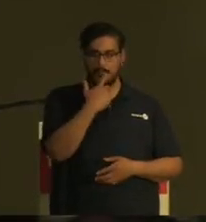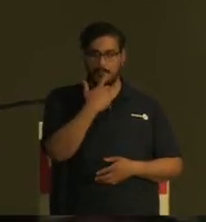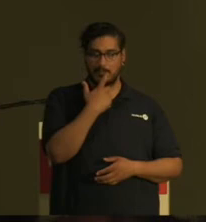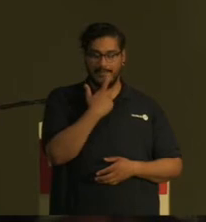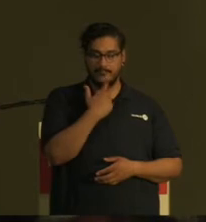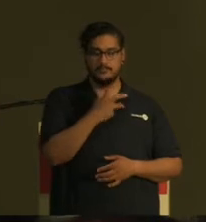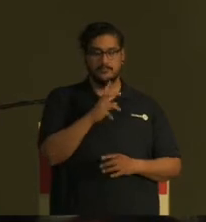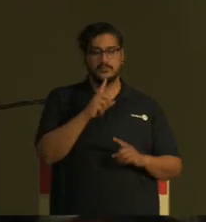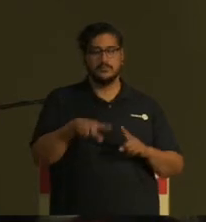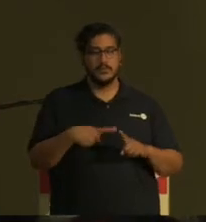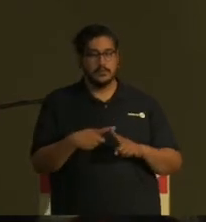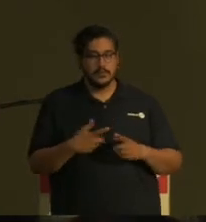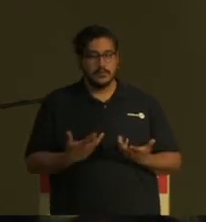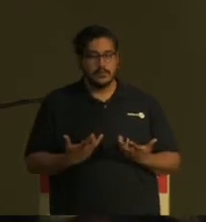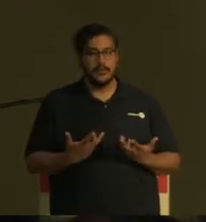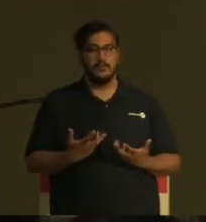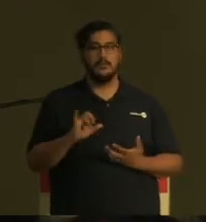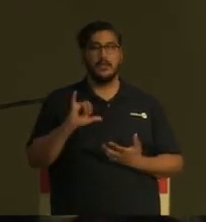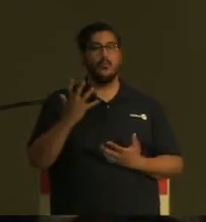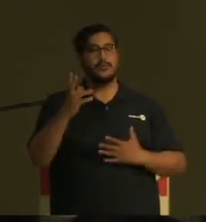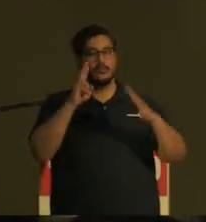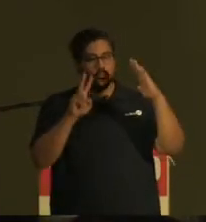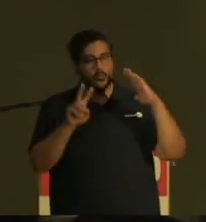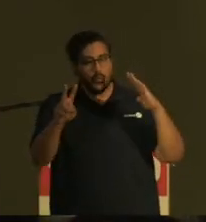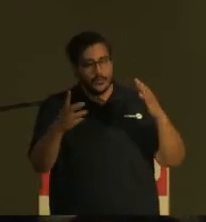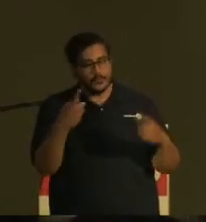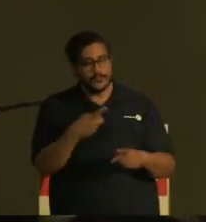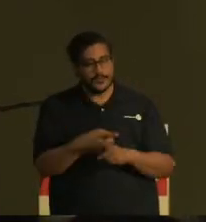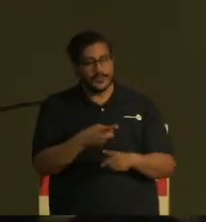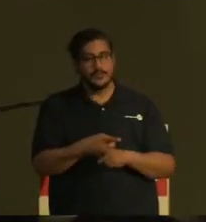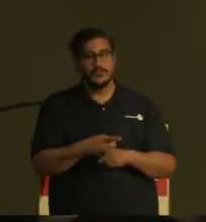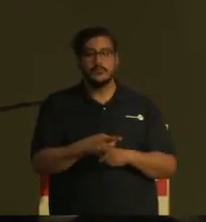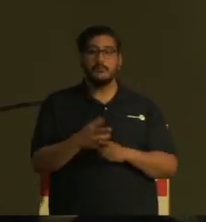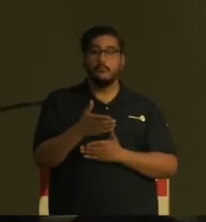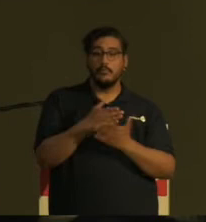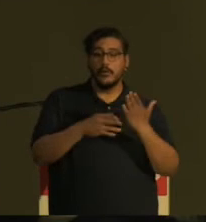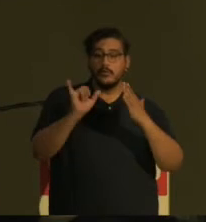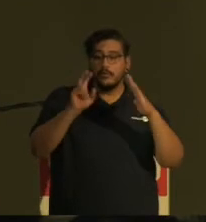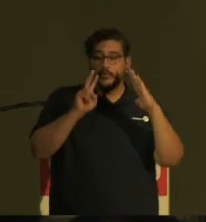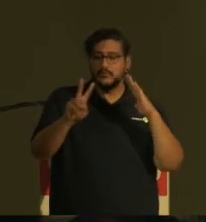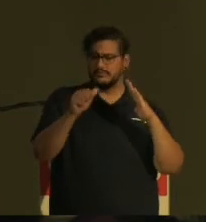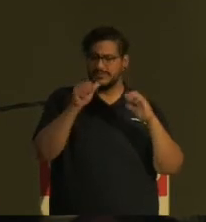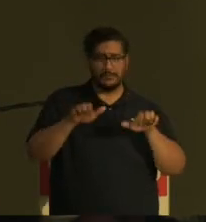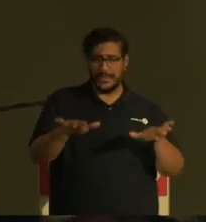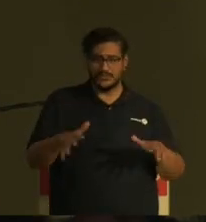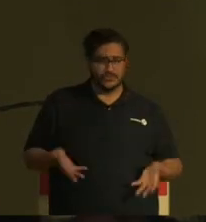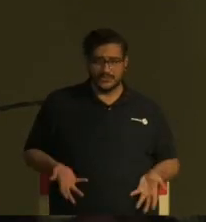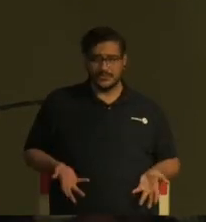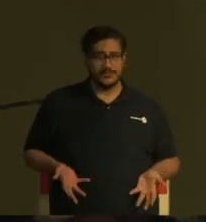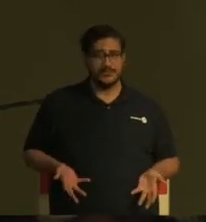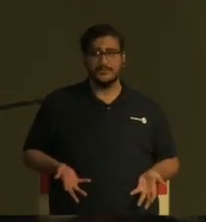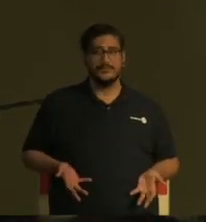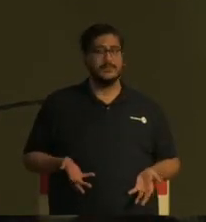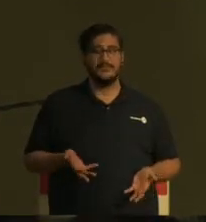de que hay una especie de profecía, ¿no? Sí. La parte profética no es magia, ¿no? No es que uno tenga